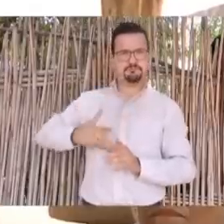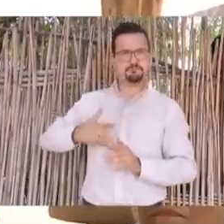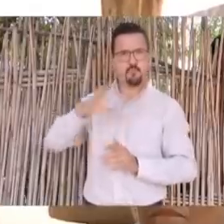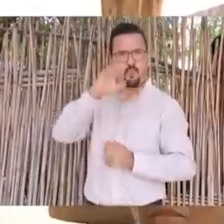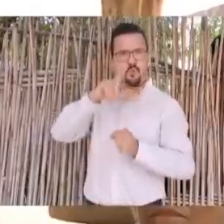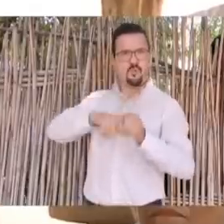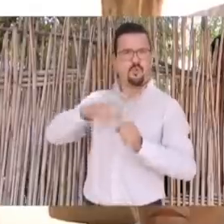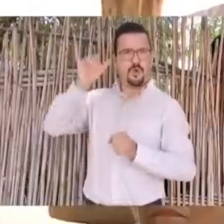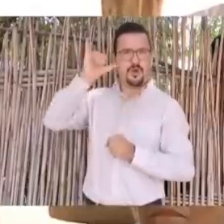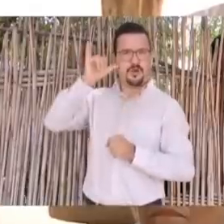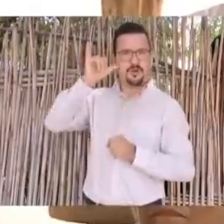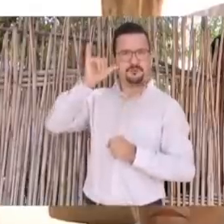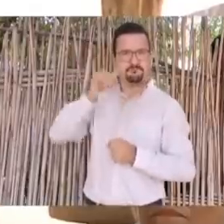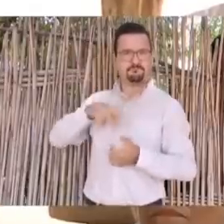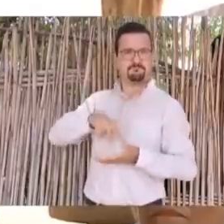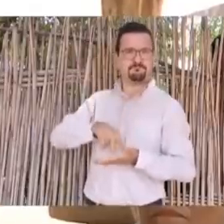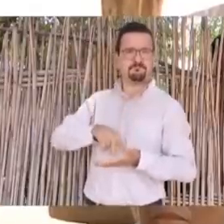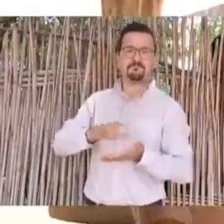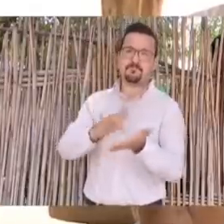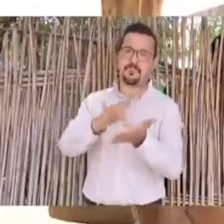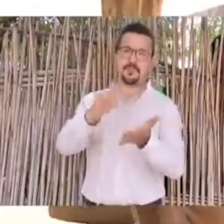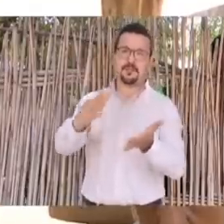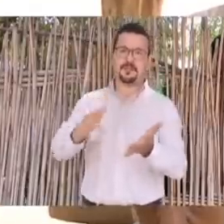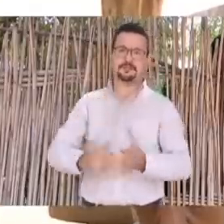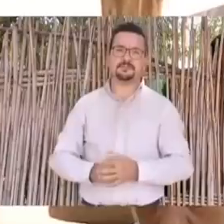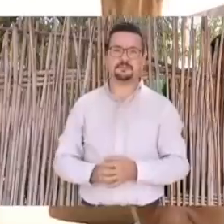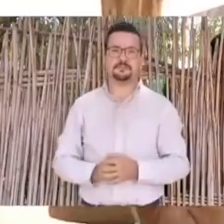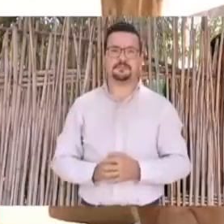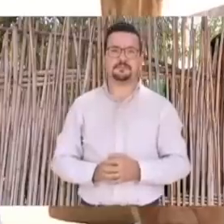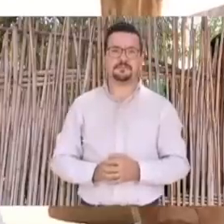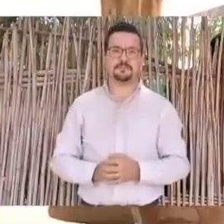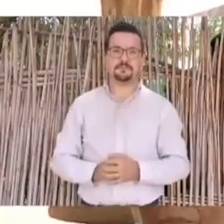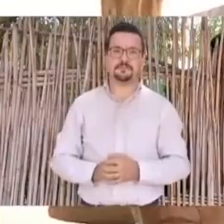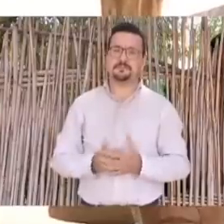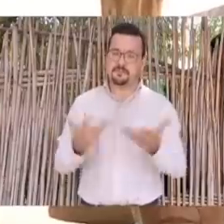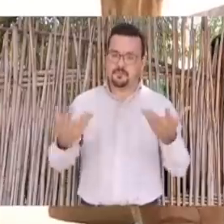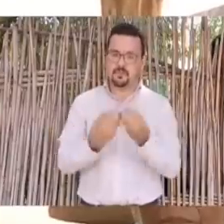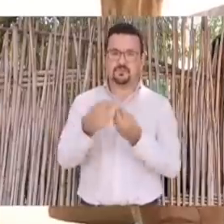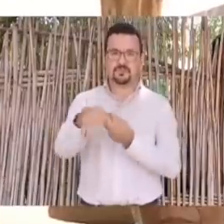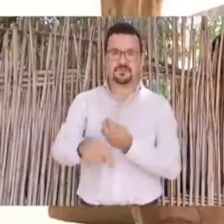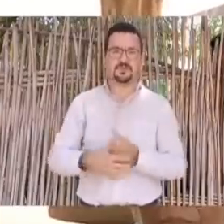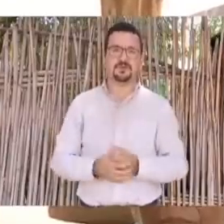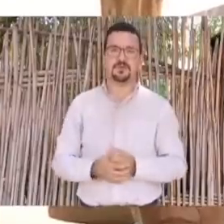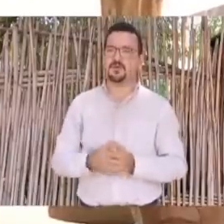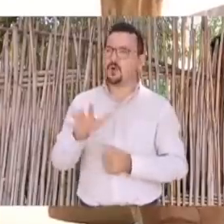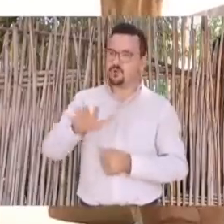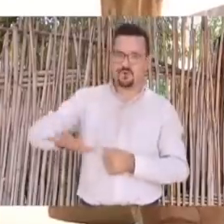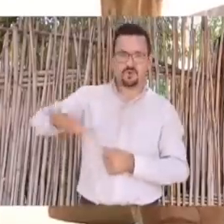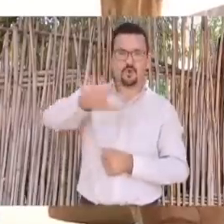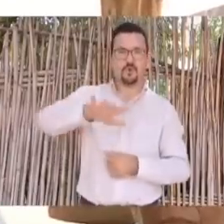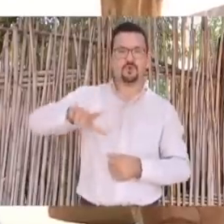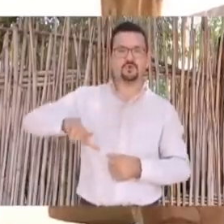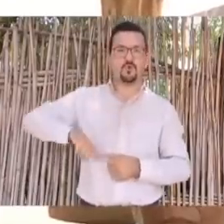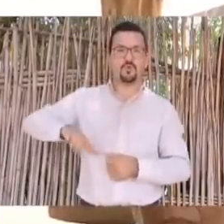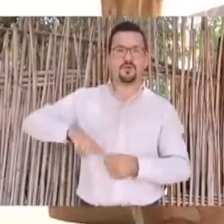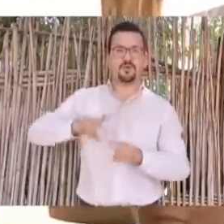yaqui. Muchas gracias por estar aquí, a todos los gobernadores.